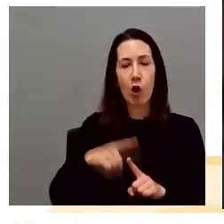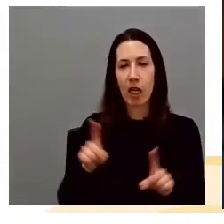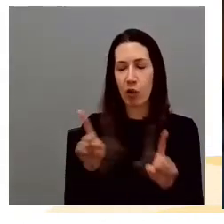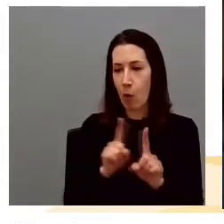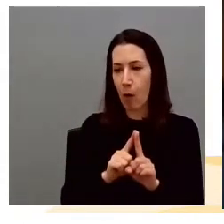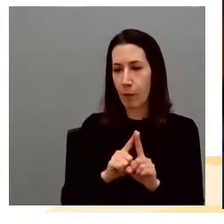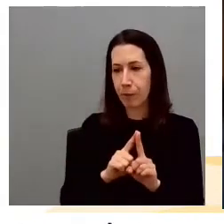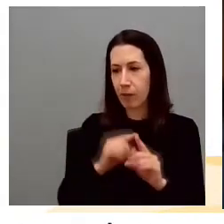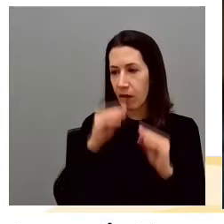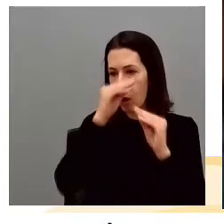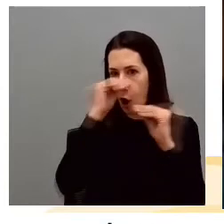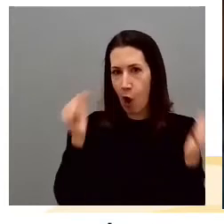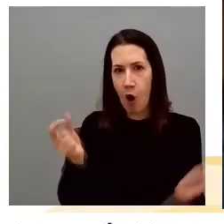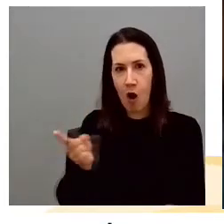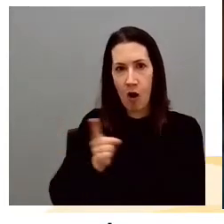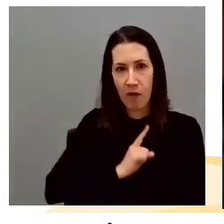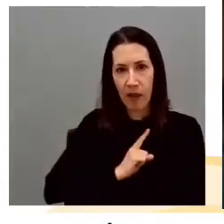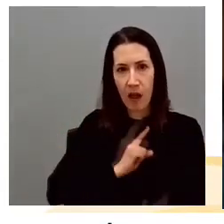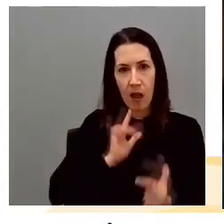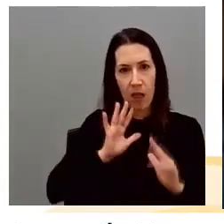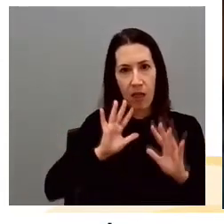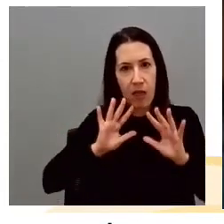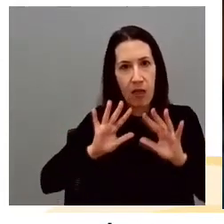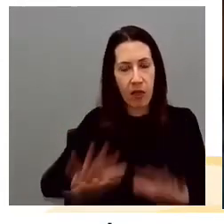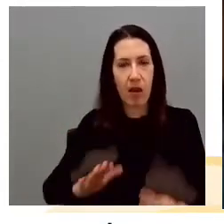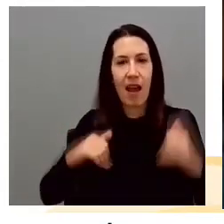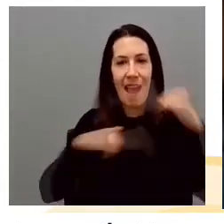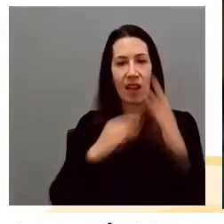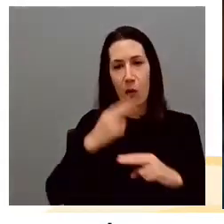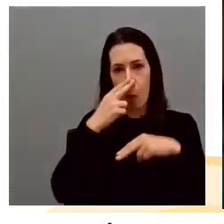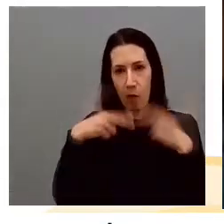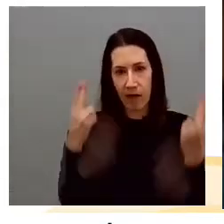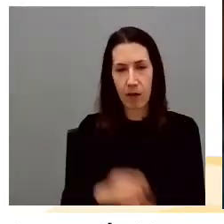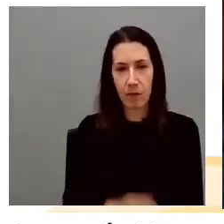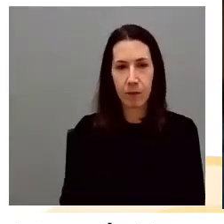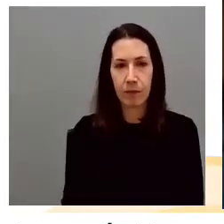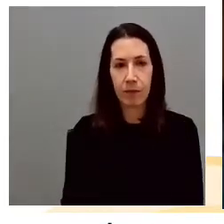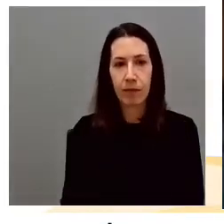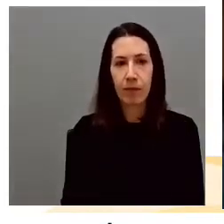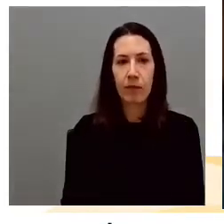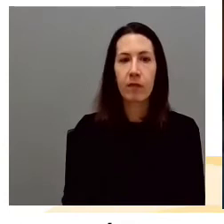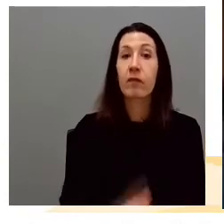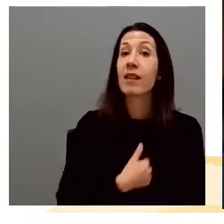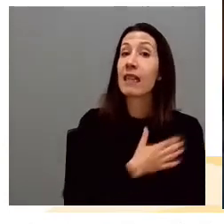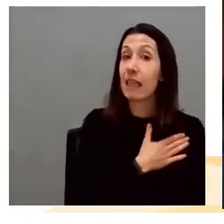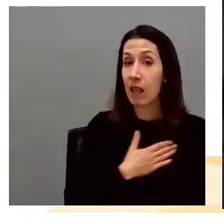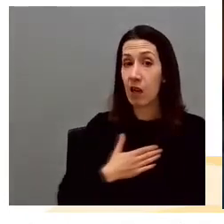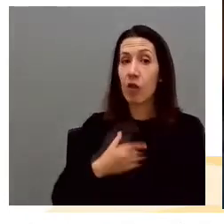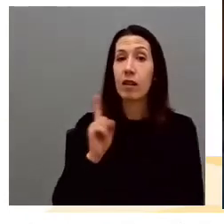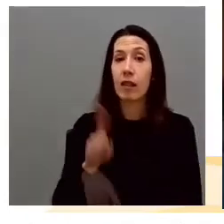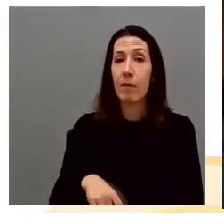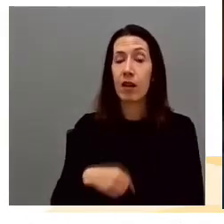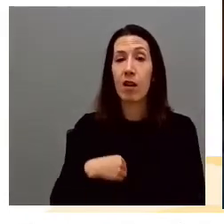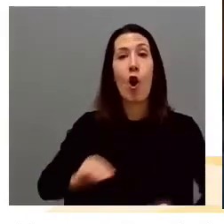esa zona periférica de la atención pública. Y quiero aquí, y coincido con Miguel en